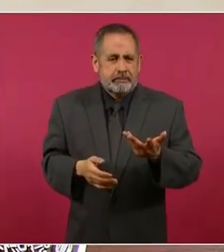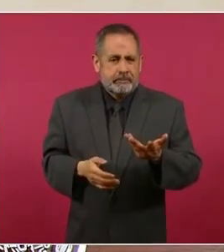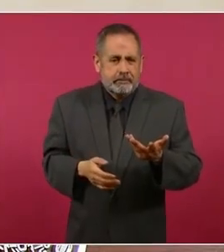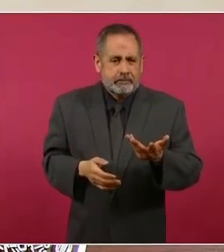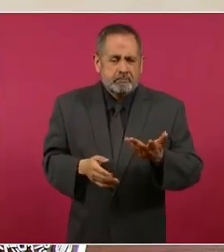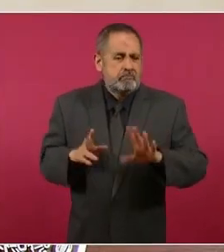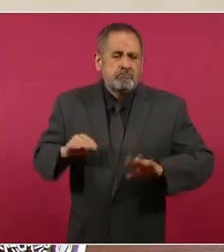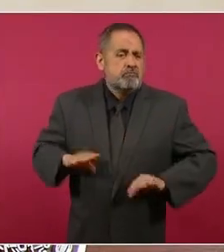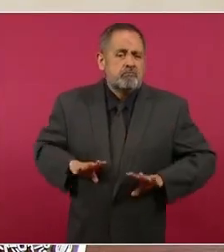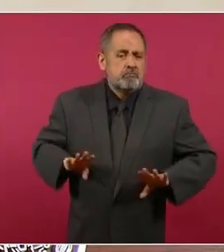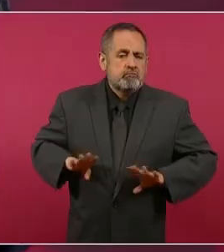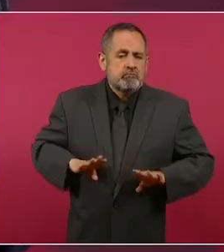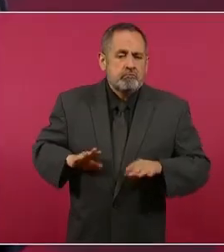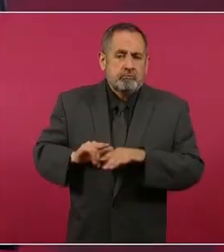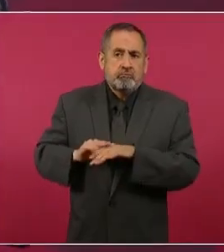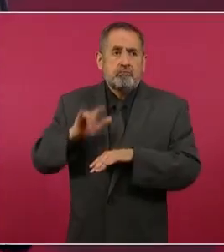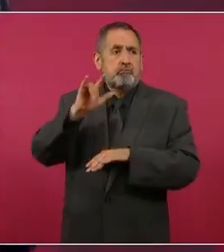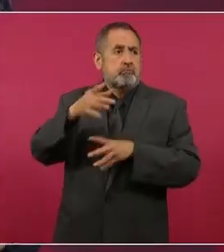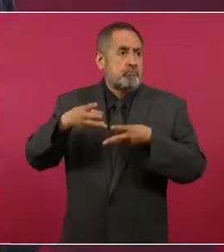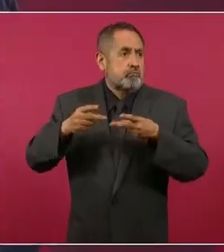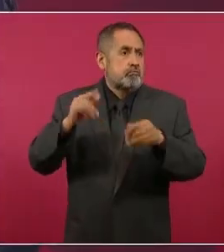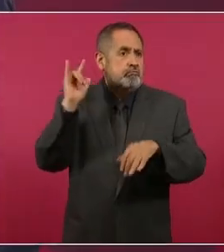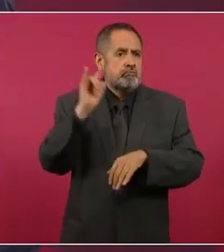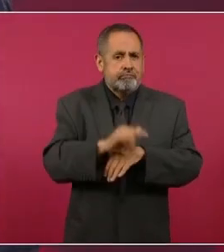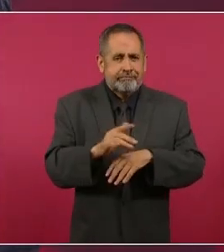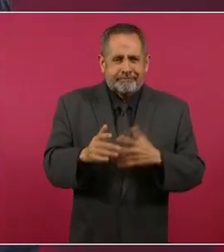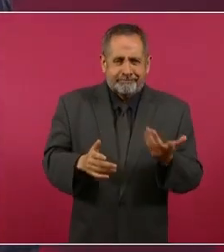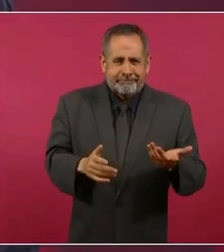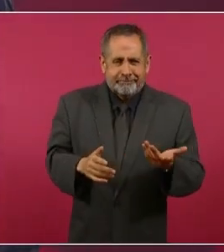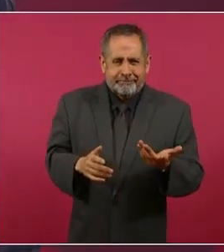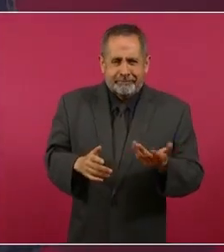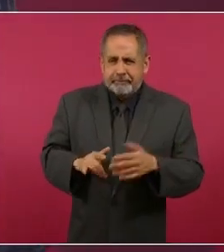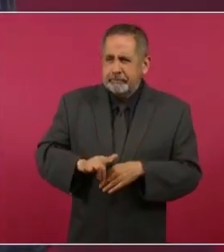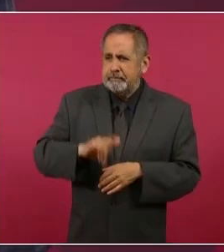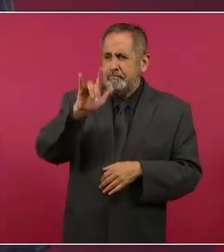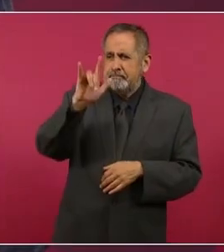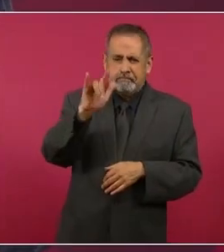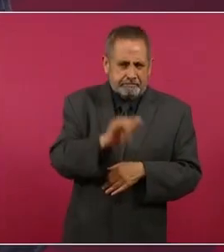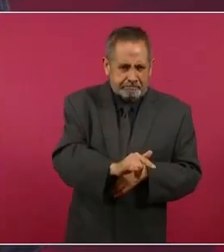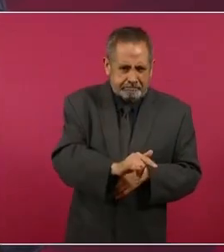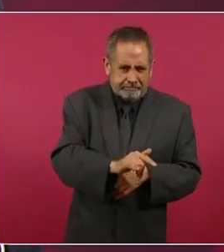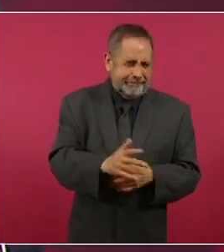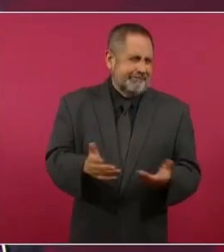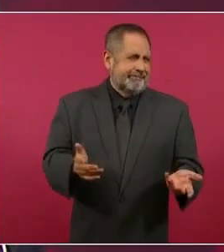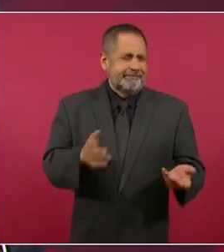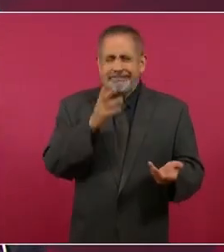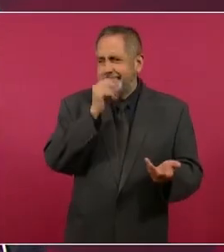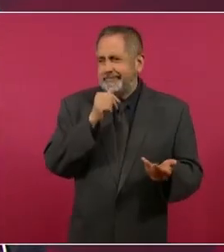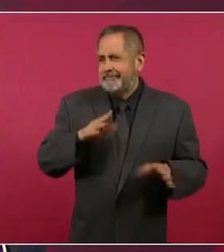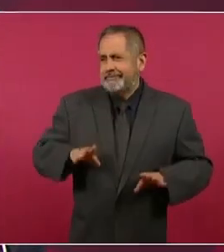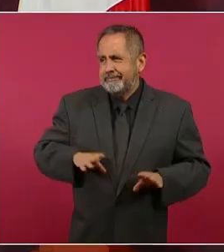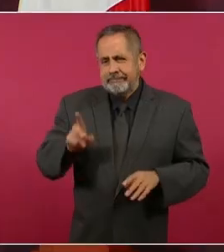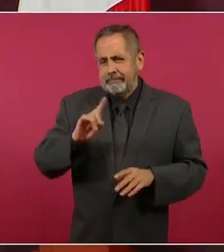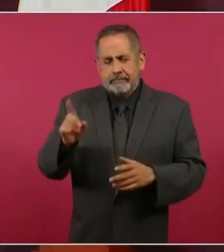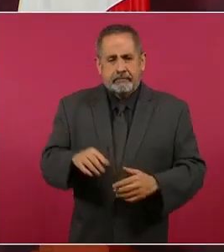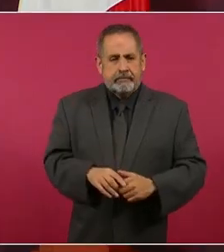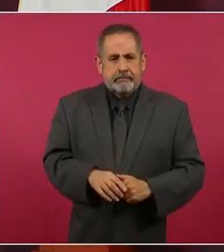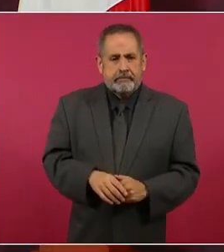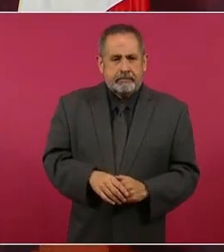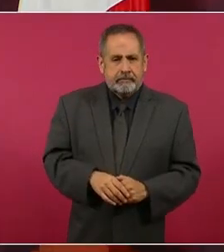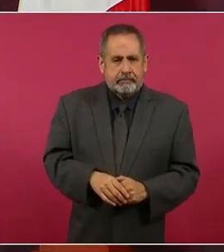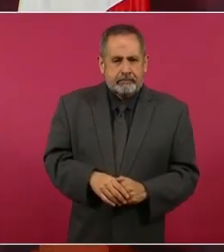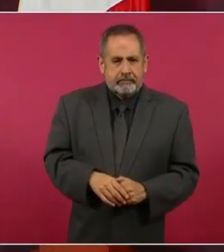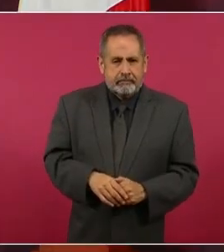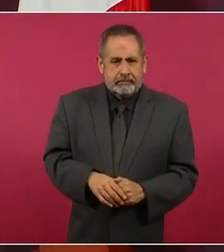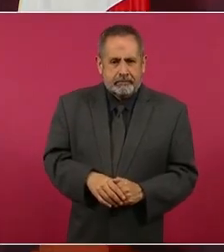no conviene, porque apenas se está levantando ya, tiene que aterrizar.